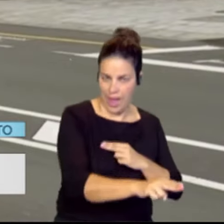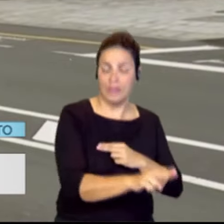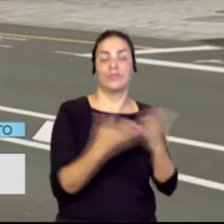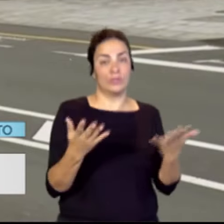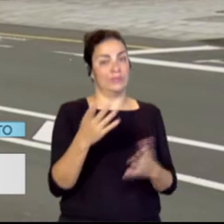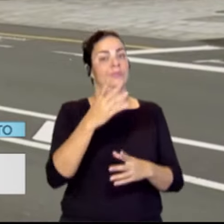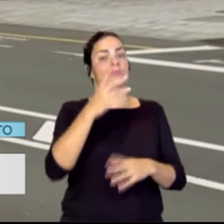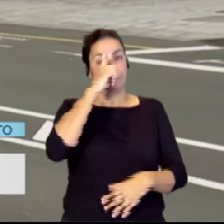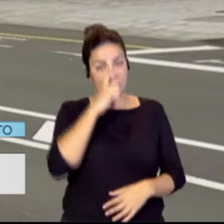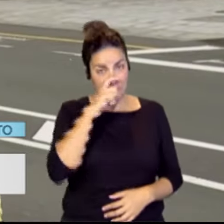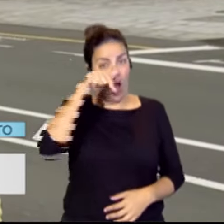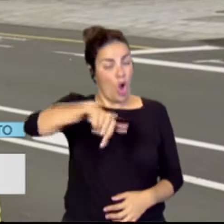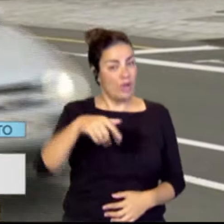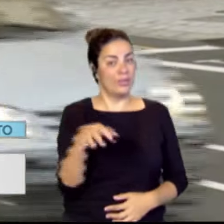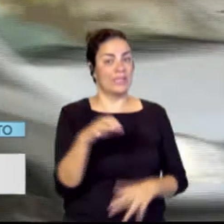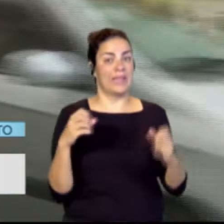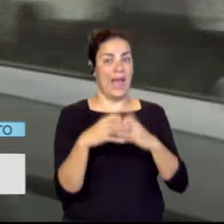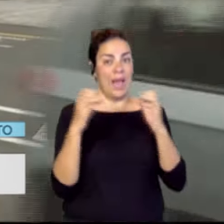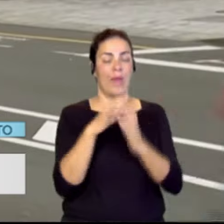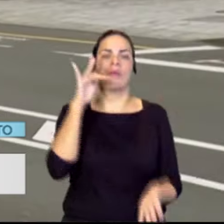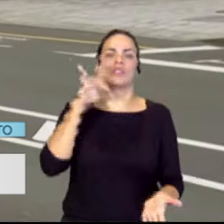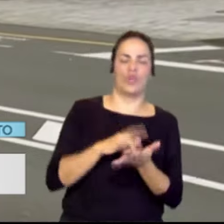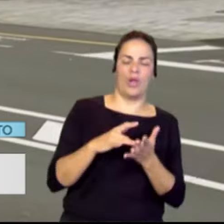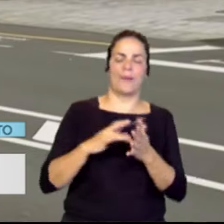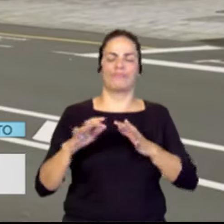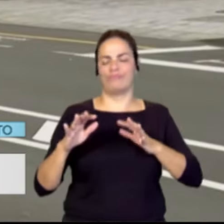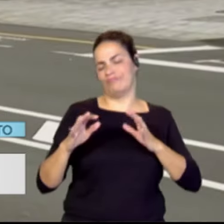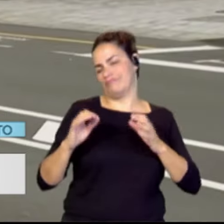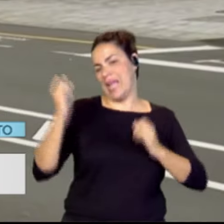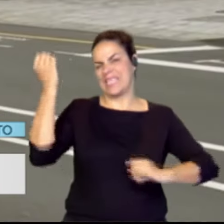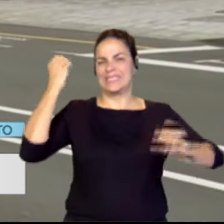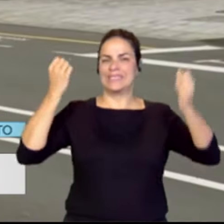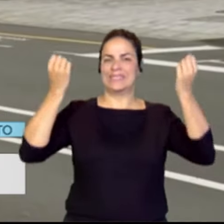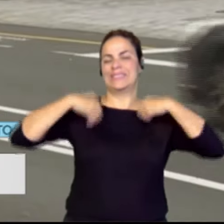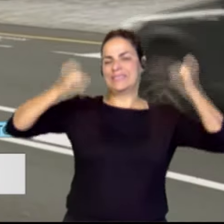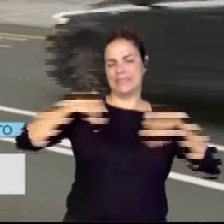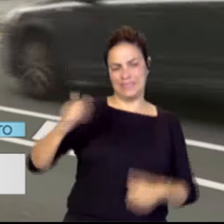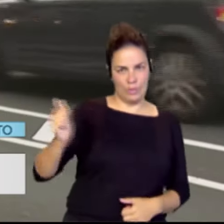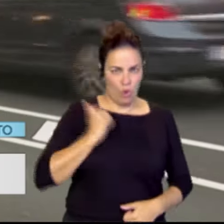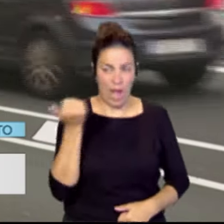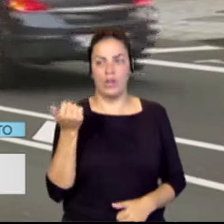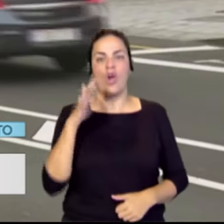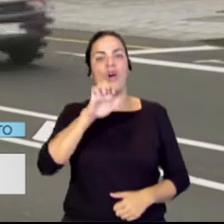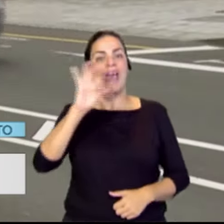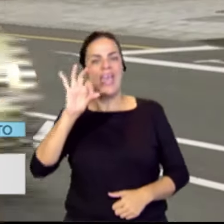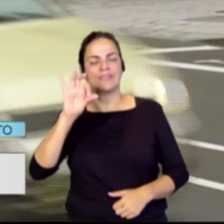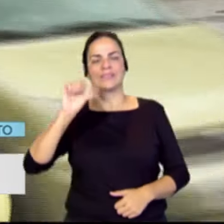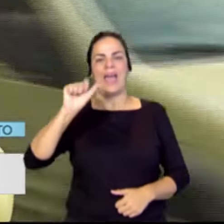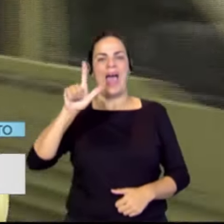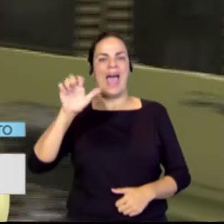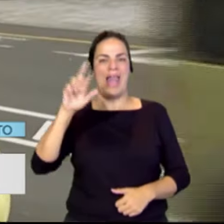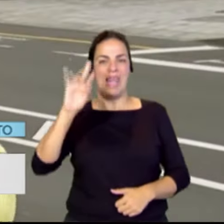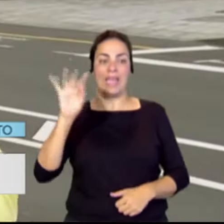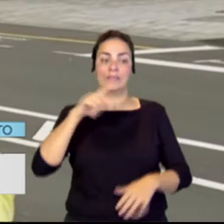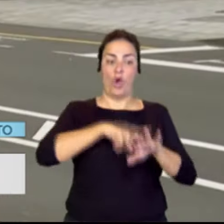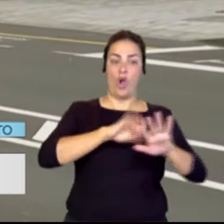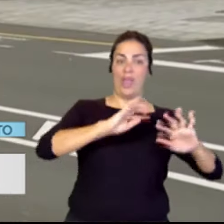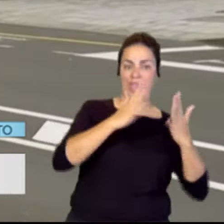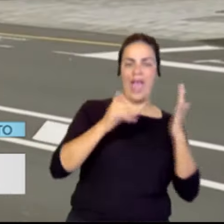en la isla de la palma tendrá lugar este simulacro es alert entre las 10 de la mañana y las 12 del mediodía Por cierto